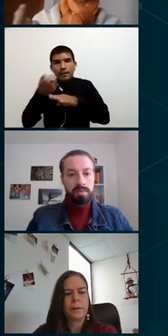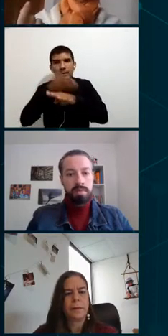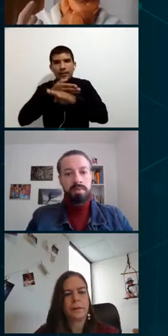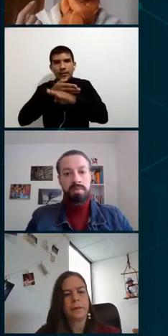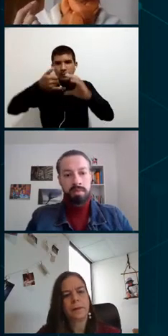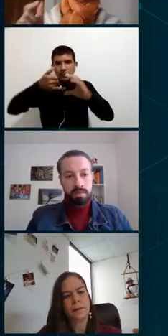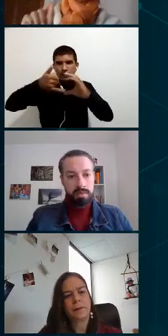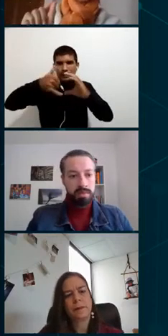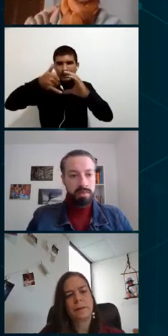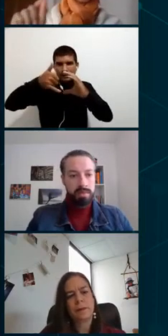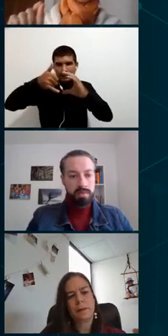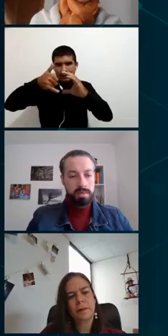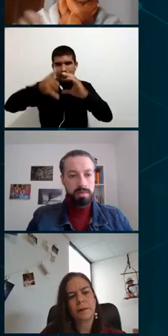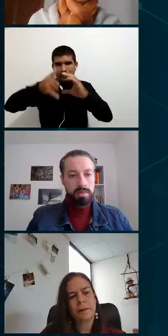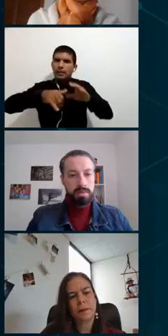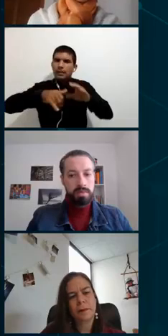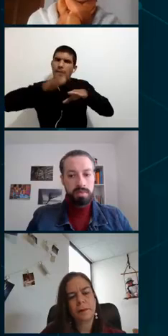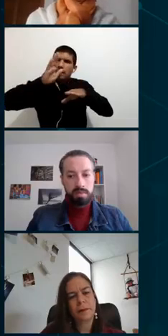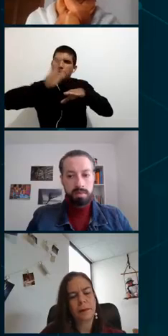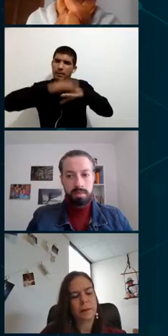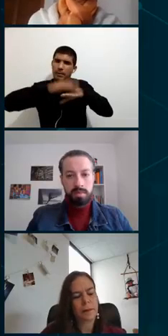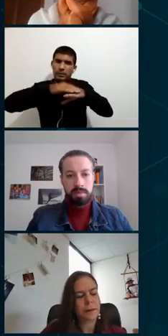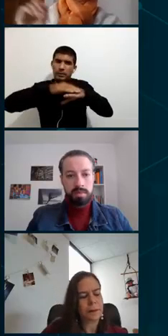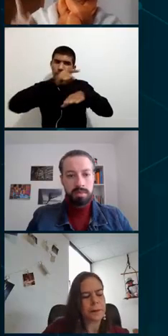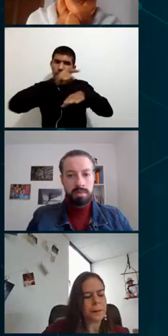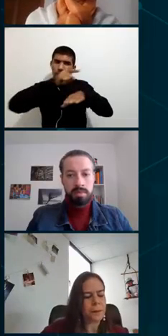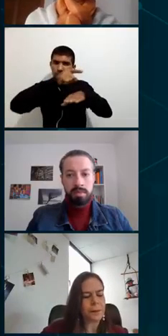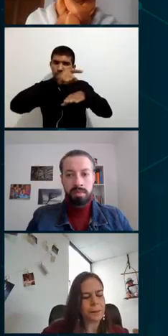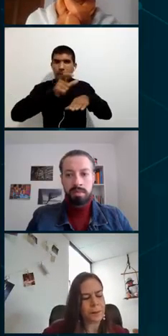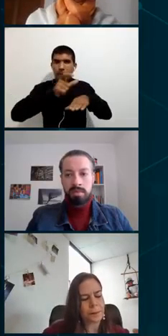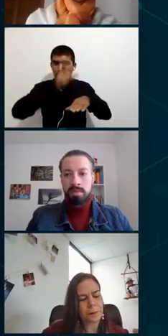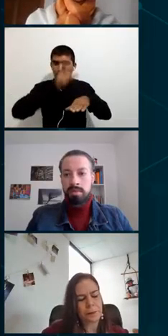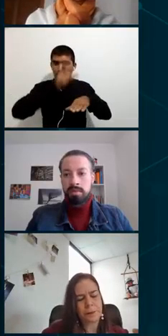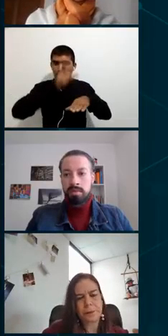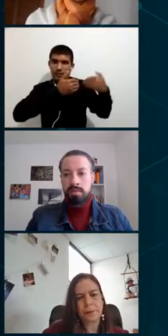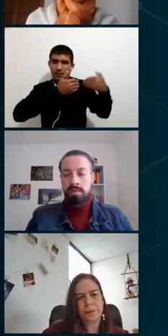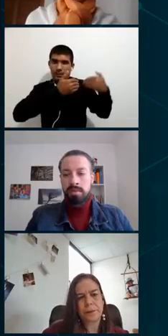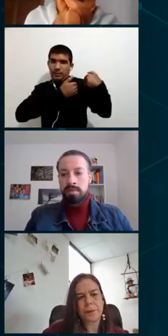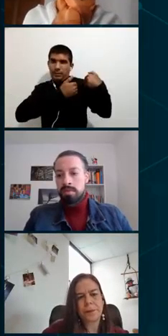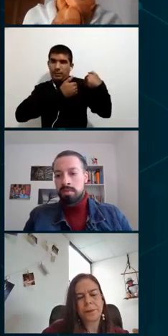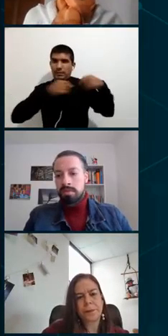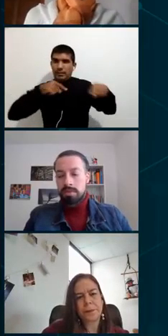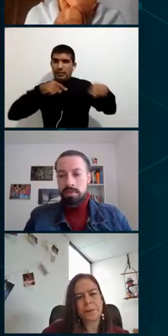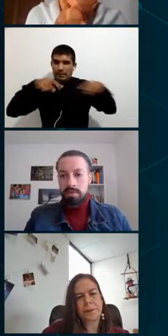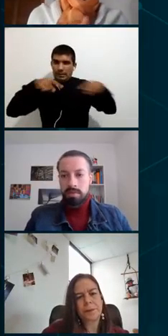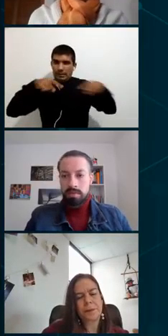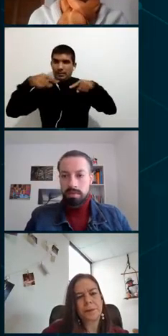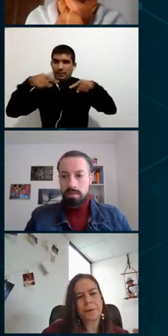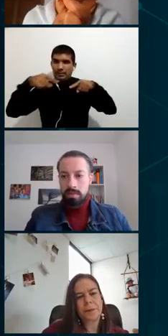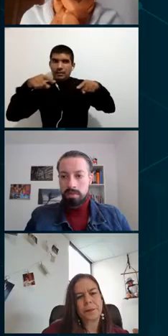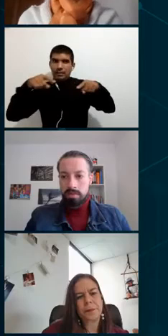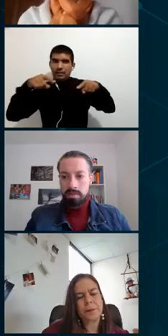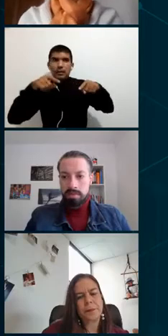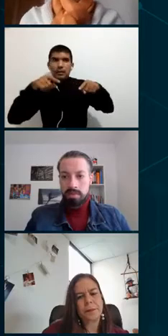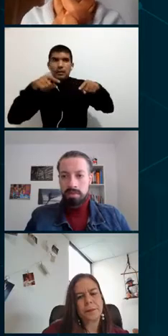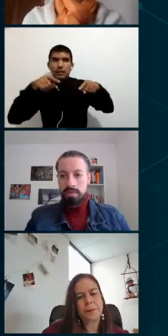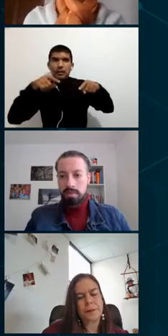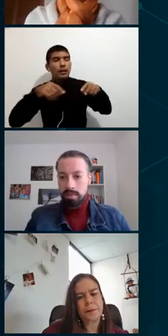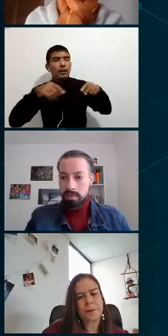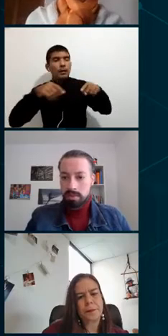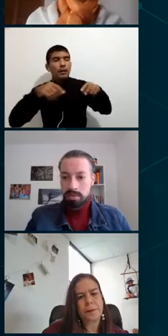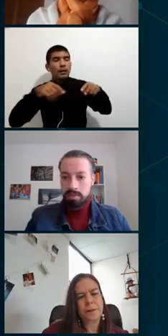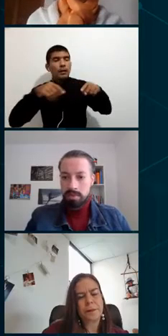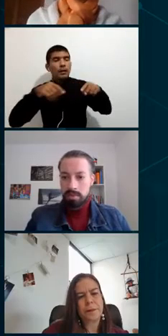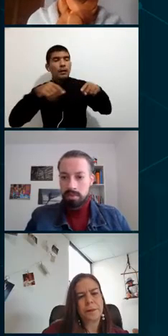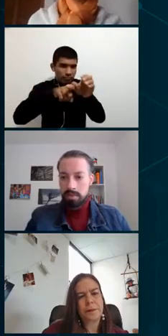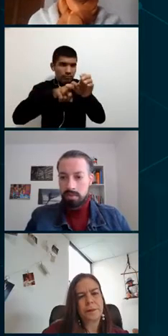¿cierto? El enlace para la sala. Entonces, ese sí, por favor, háganlo por allá. Bueno, design thinking, un